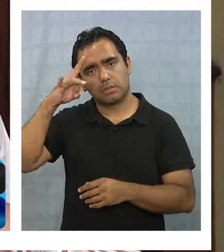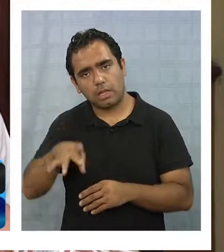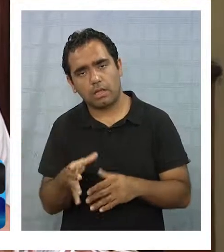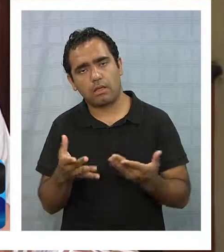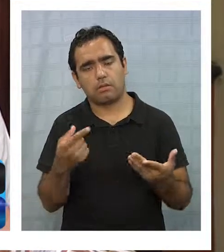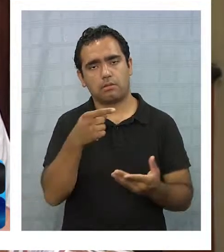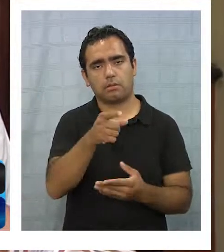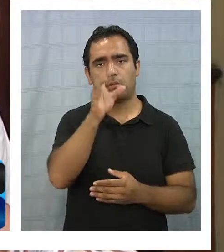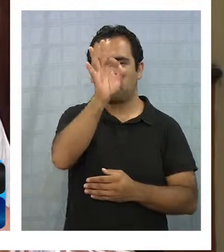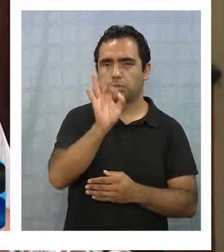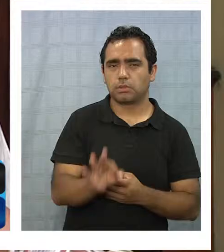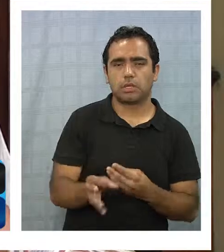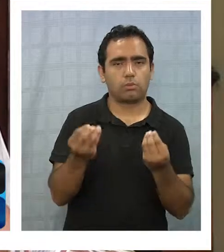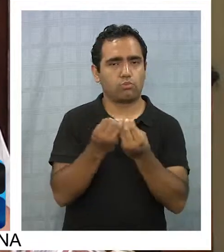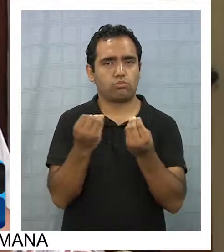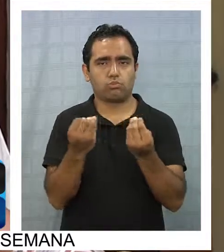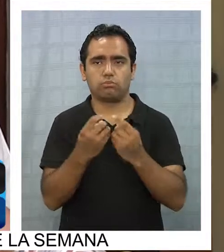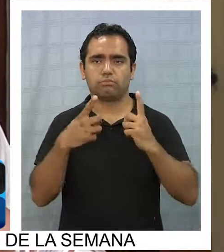de estadística. Pero